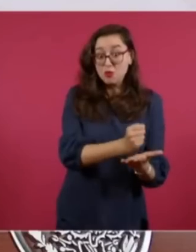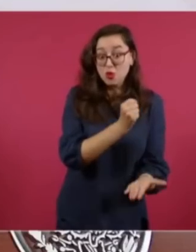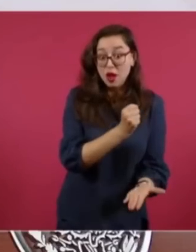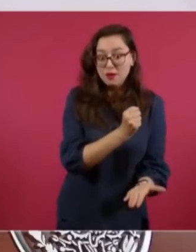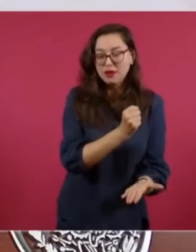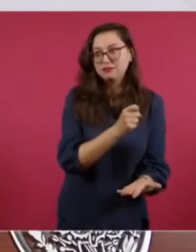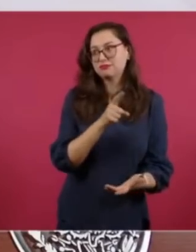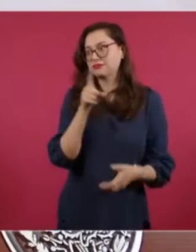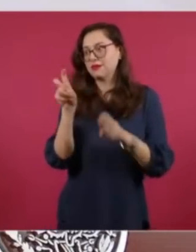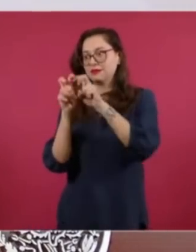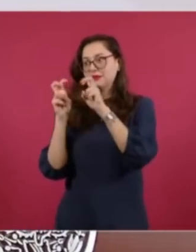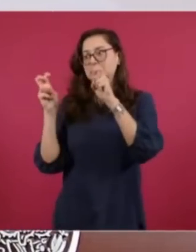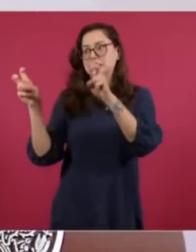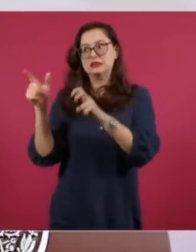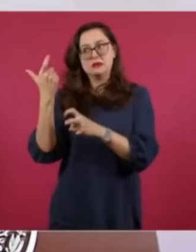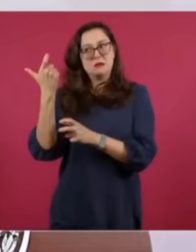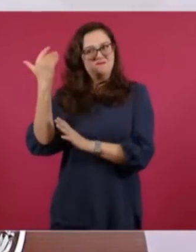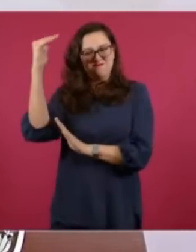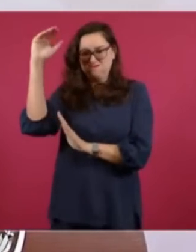que es